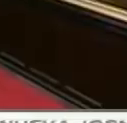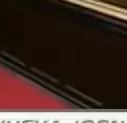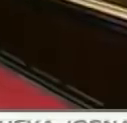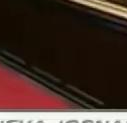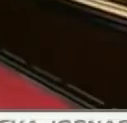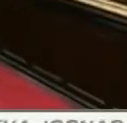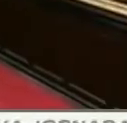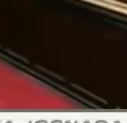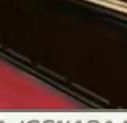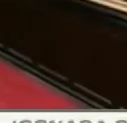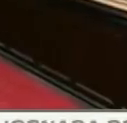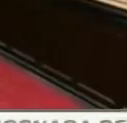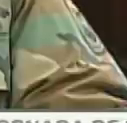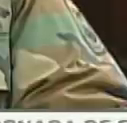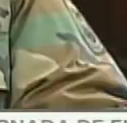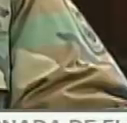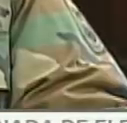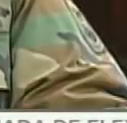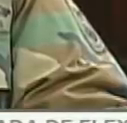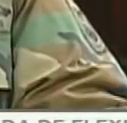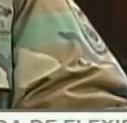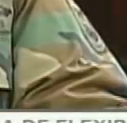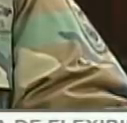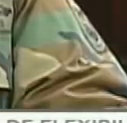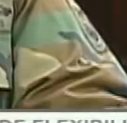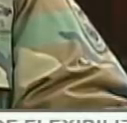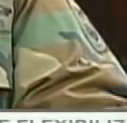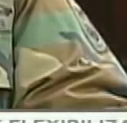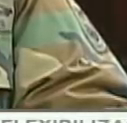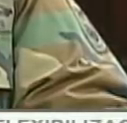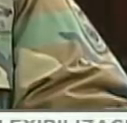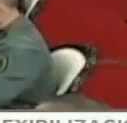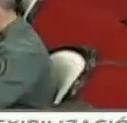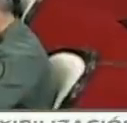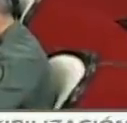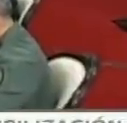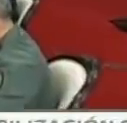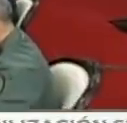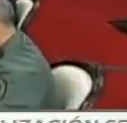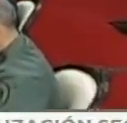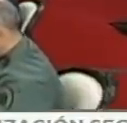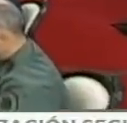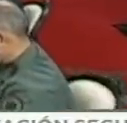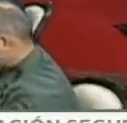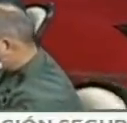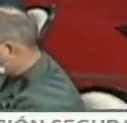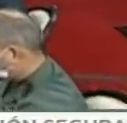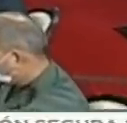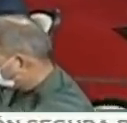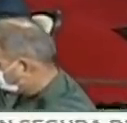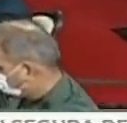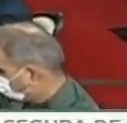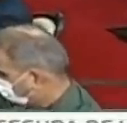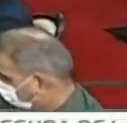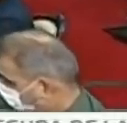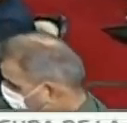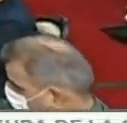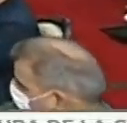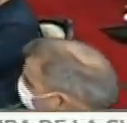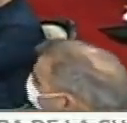Feliz domingo para todos y para todas. Domingo 7 de junio. El 7 es un